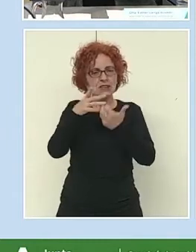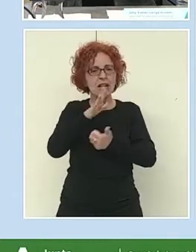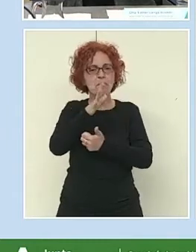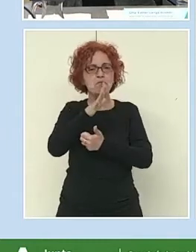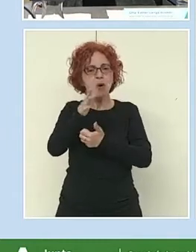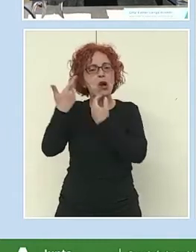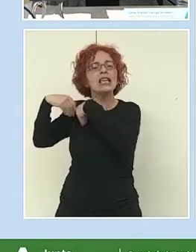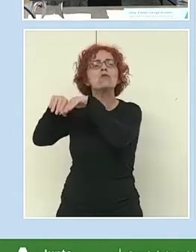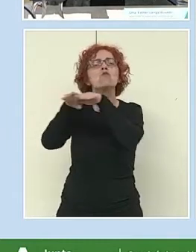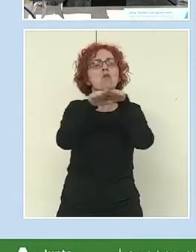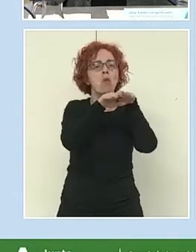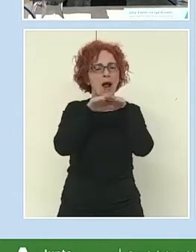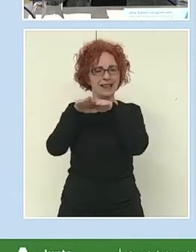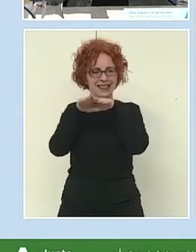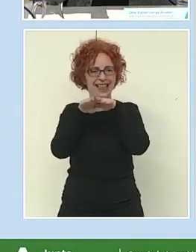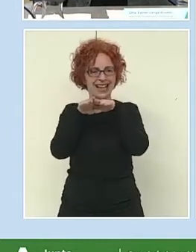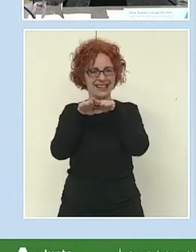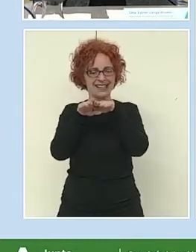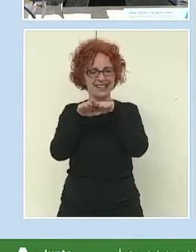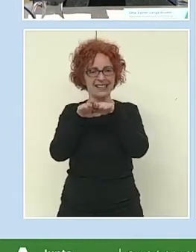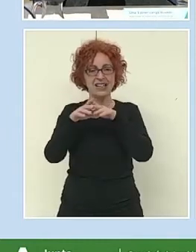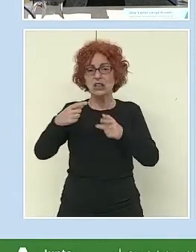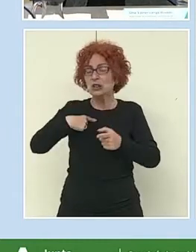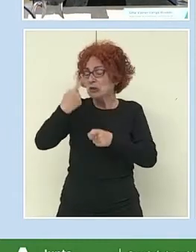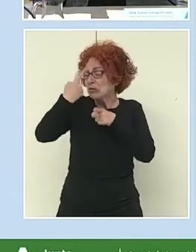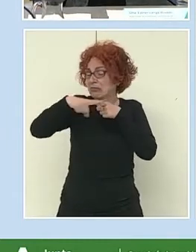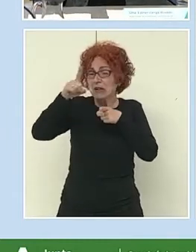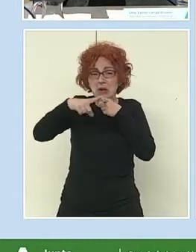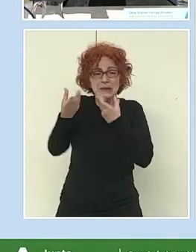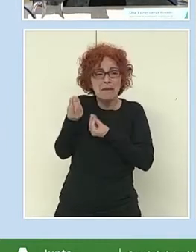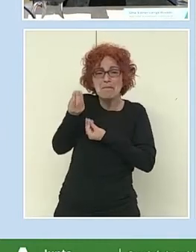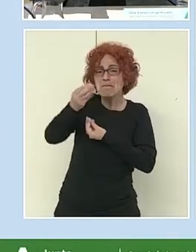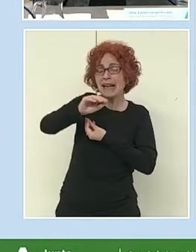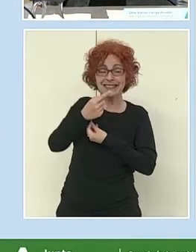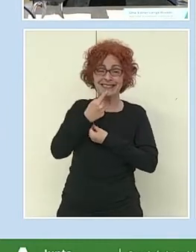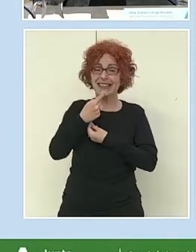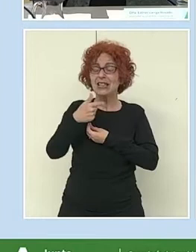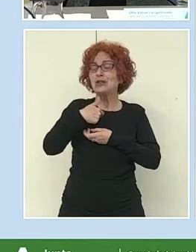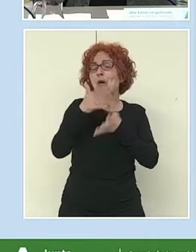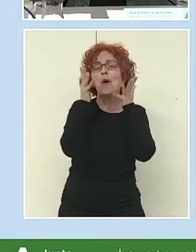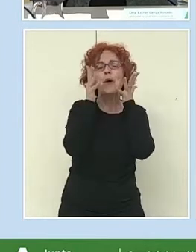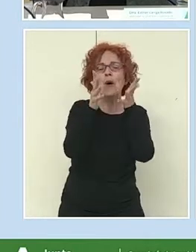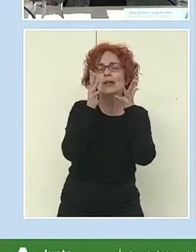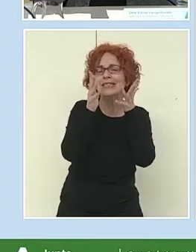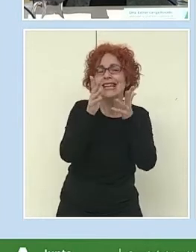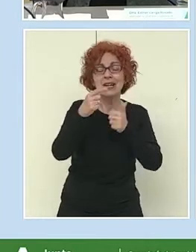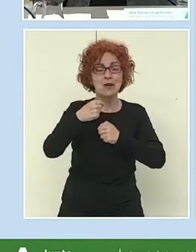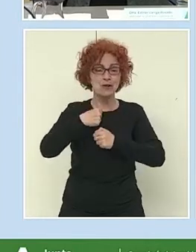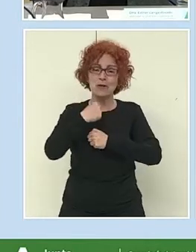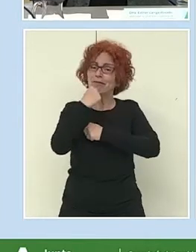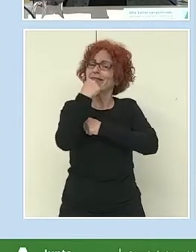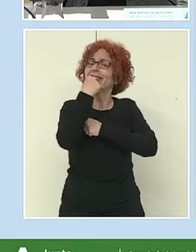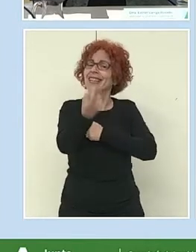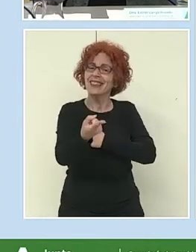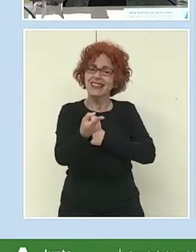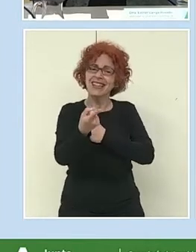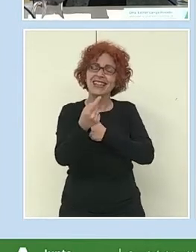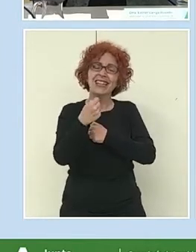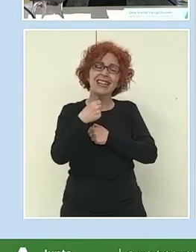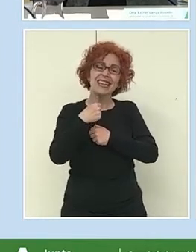igualdad de género en este caso, no me queda más que añadir y recomendar vehementemente a que se les